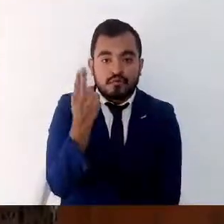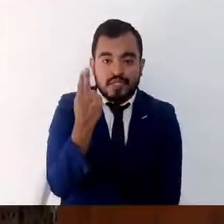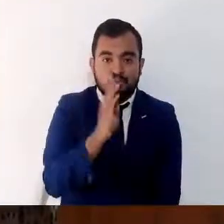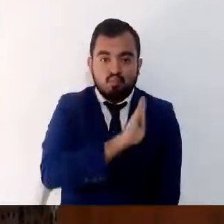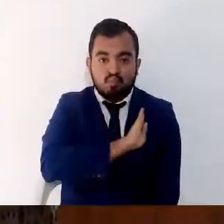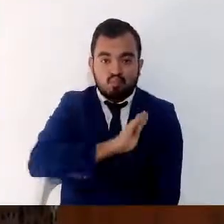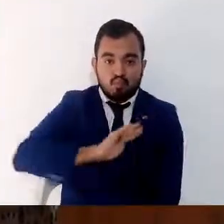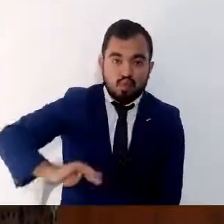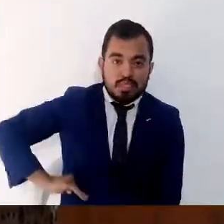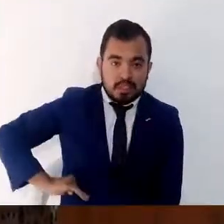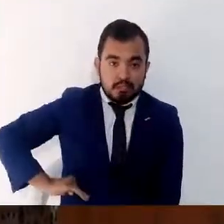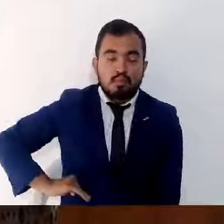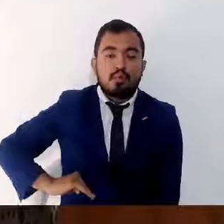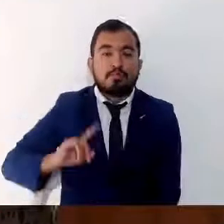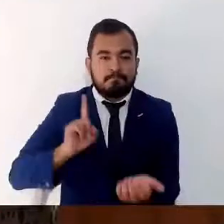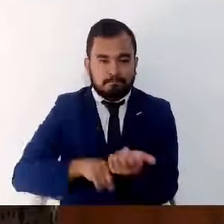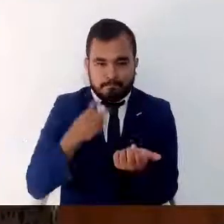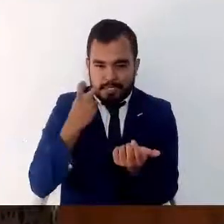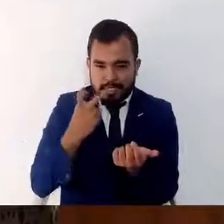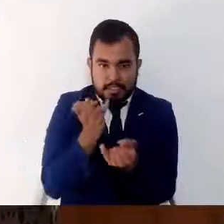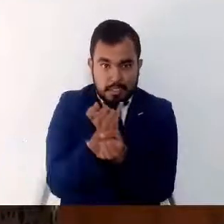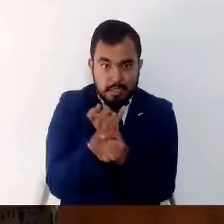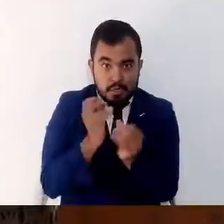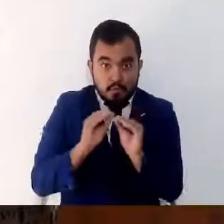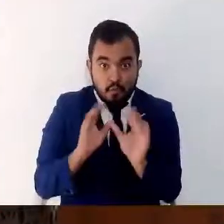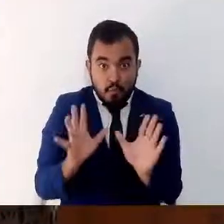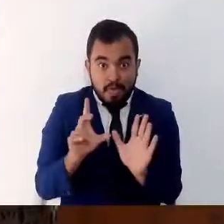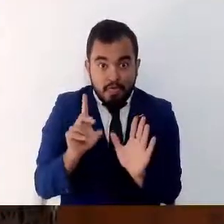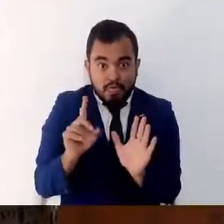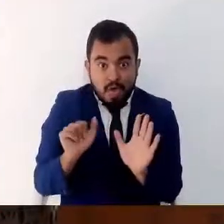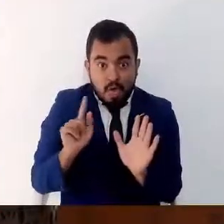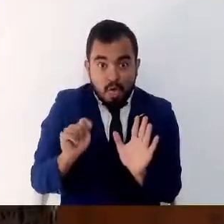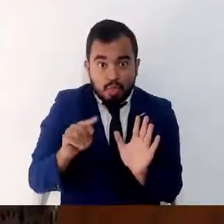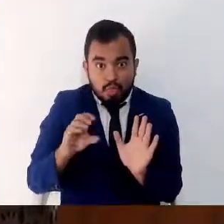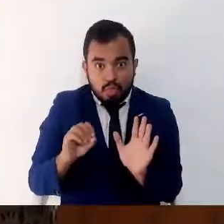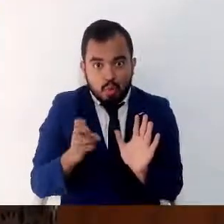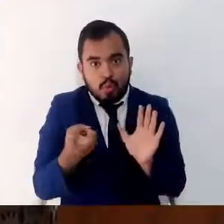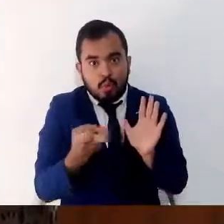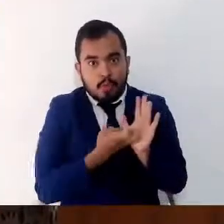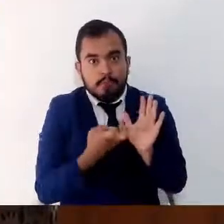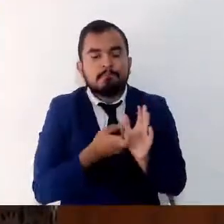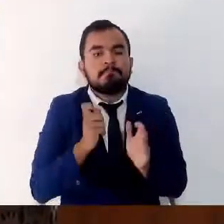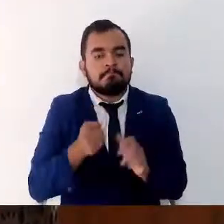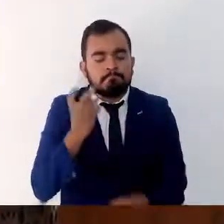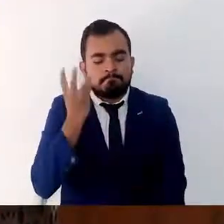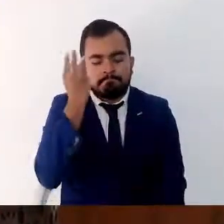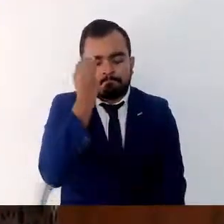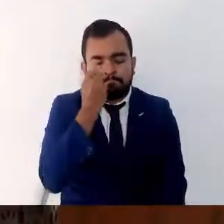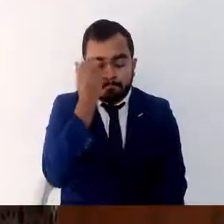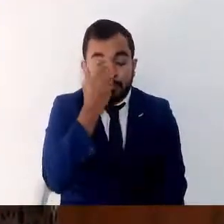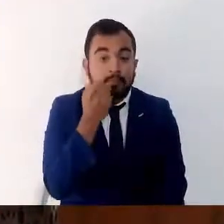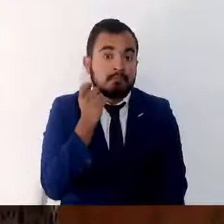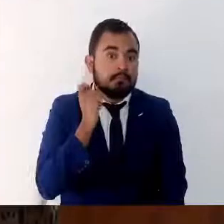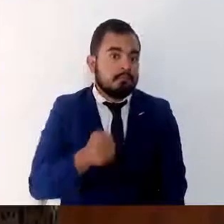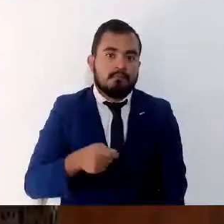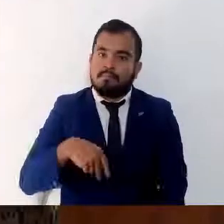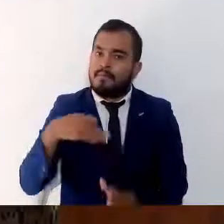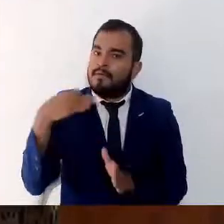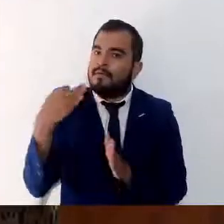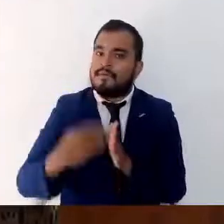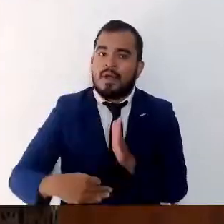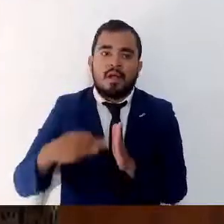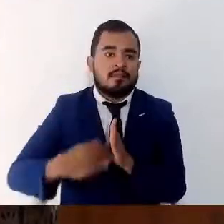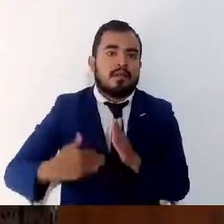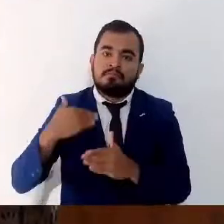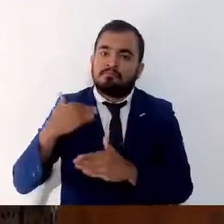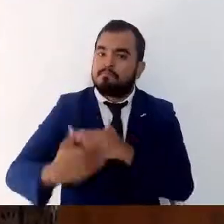cifras que he mencionado nos lleva a reflexionar, en primer lugar, todo lo que falta por avanzar en torno a